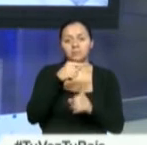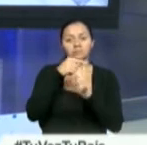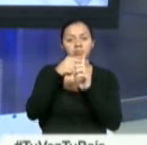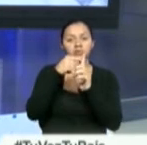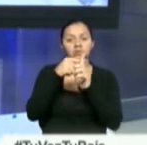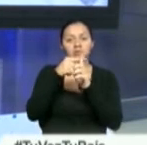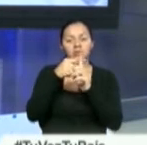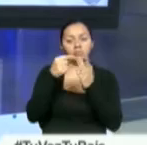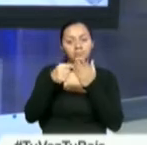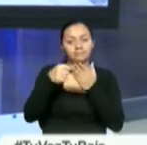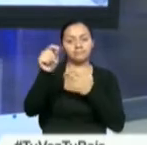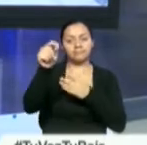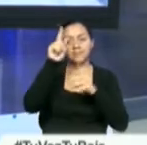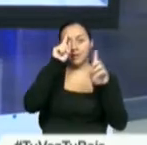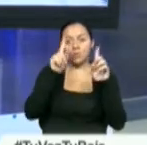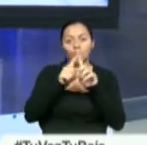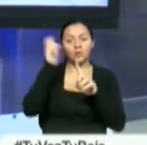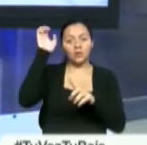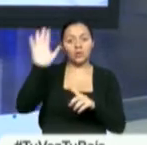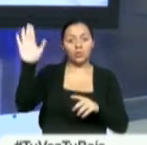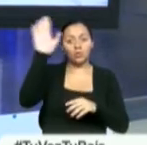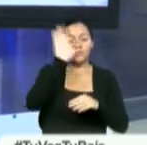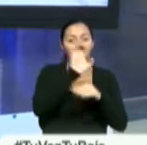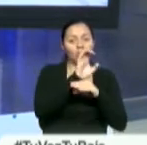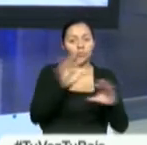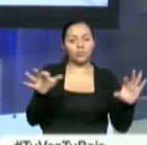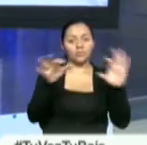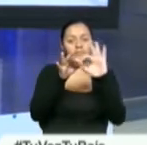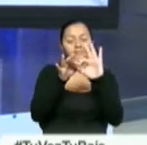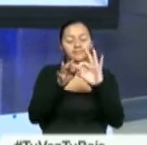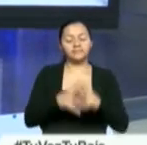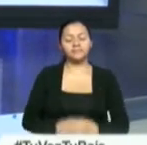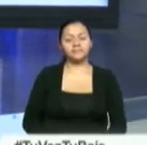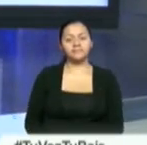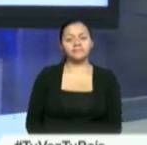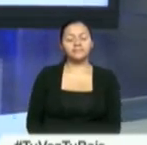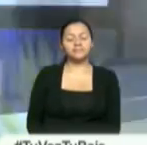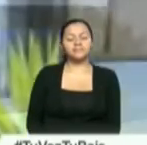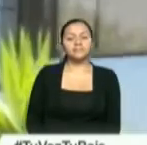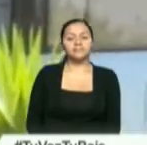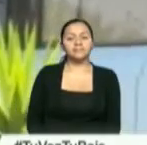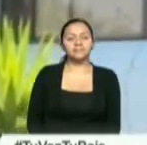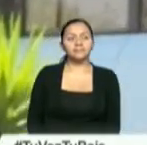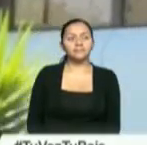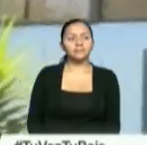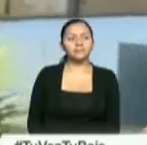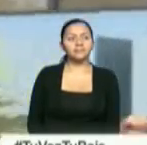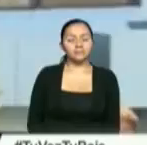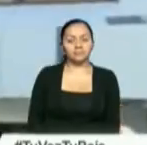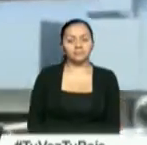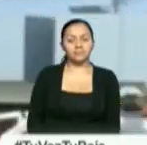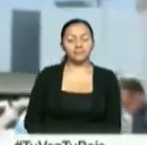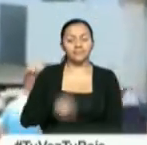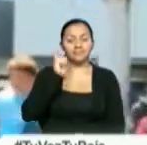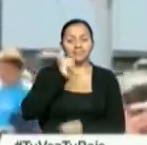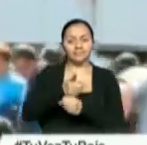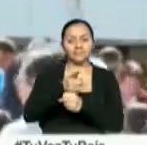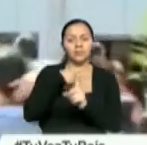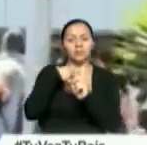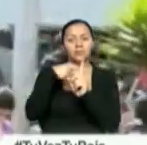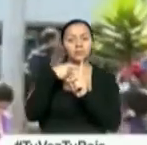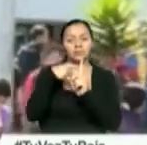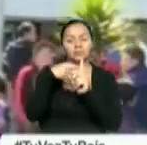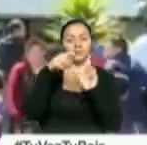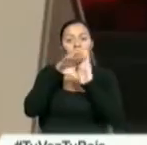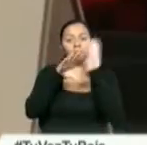ratificación del acuerdo comercial entre ecuador y la unión europea de datos el dictamen favorable de la corte